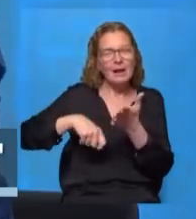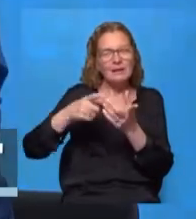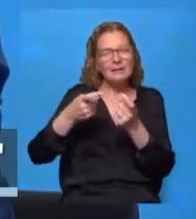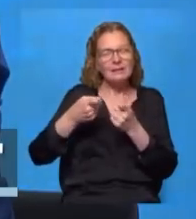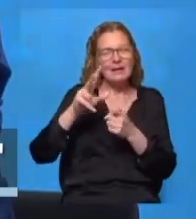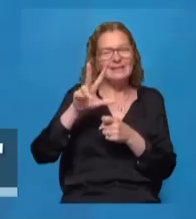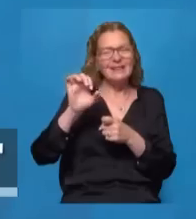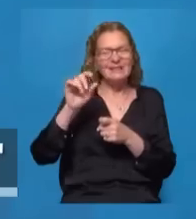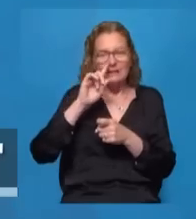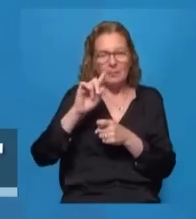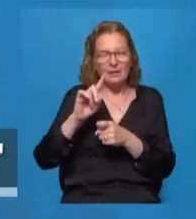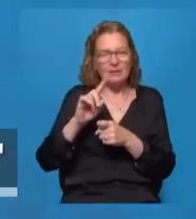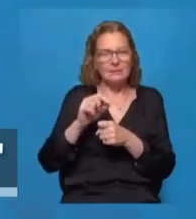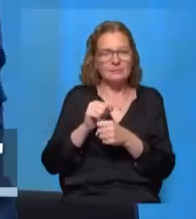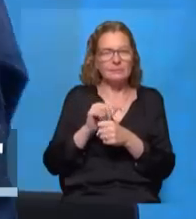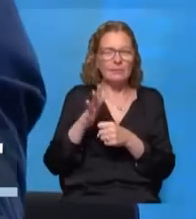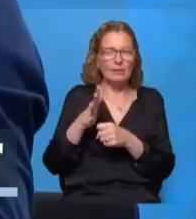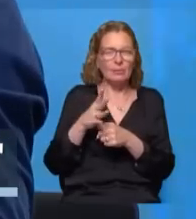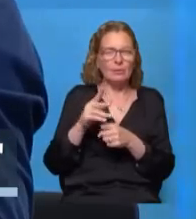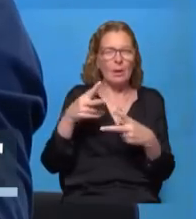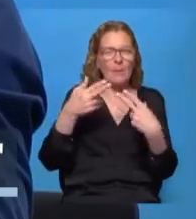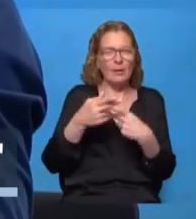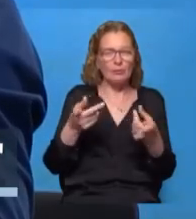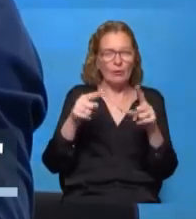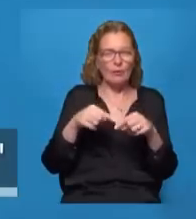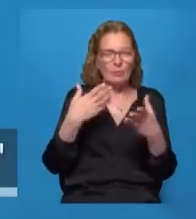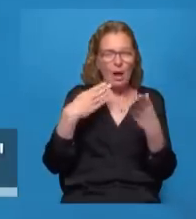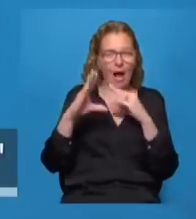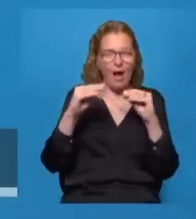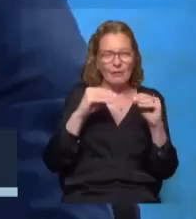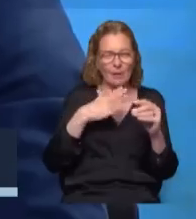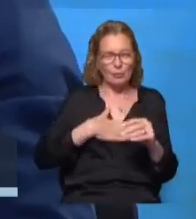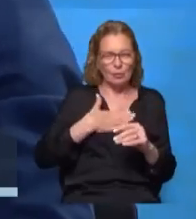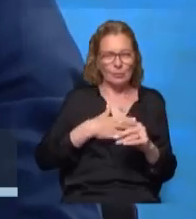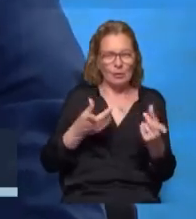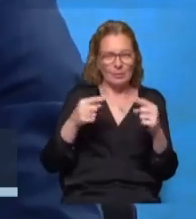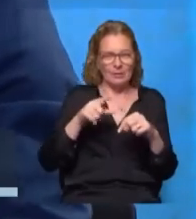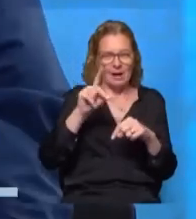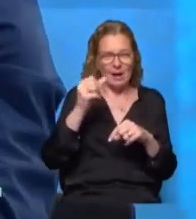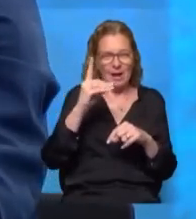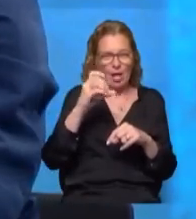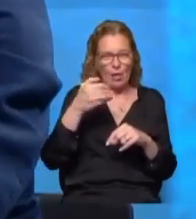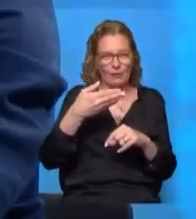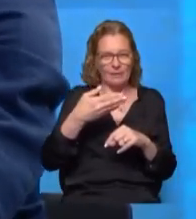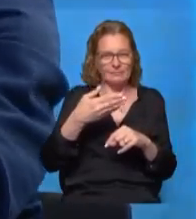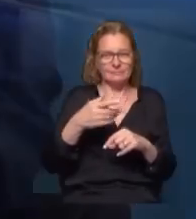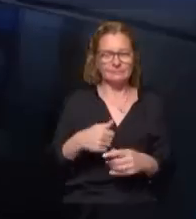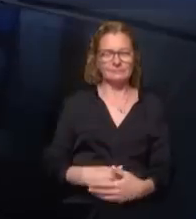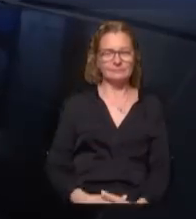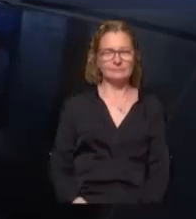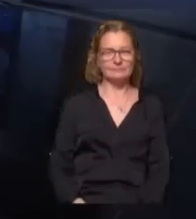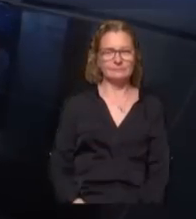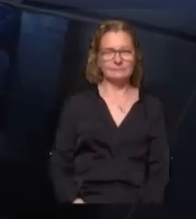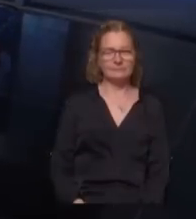300000 no aproximadamente Te propongo una pausa y seguimos conversando Cómo no con mucho gusto ya sigue lado B aquí en la pantalla de TV